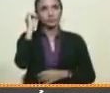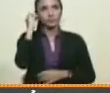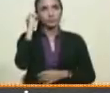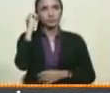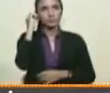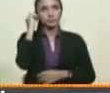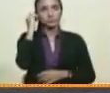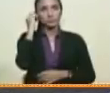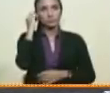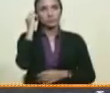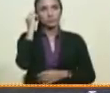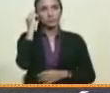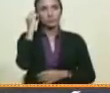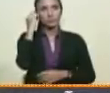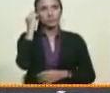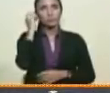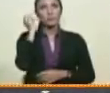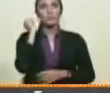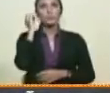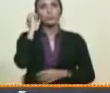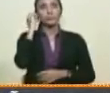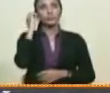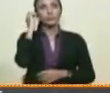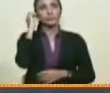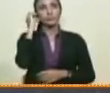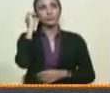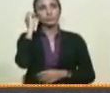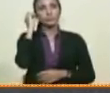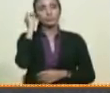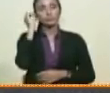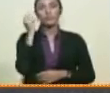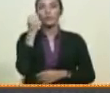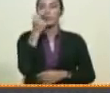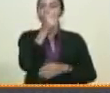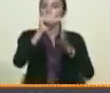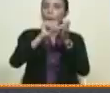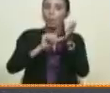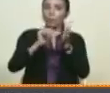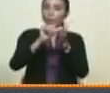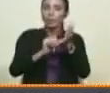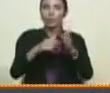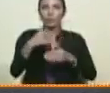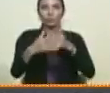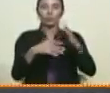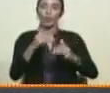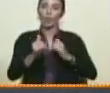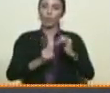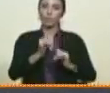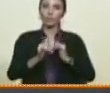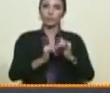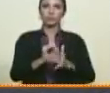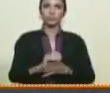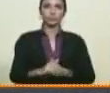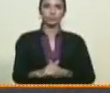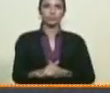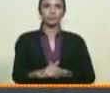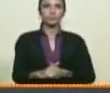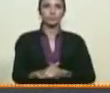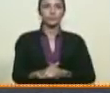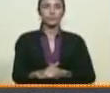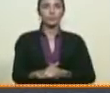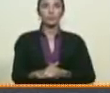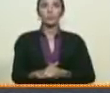neonatología de una teología correr área de esterilización y los quirófanos iremos poco a poco en la organización